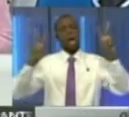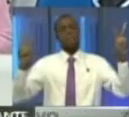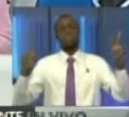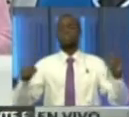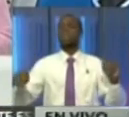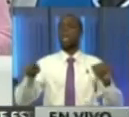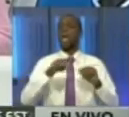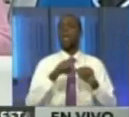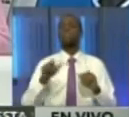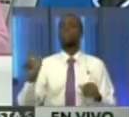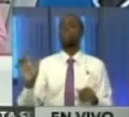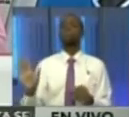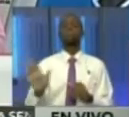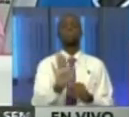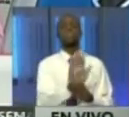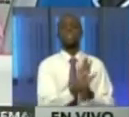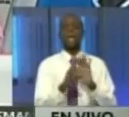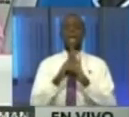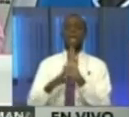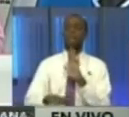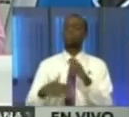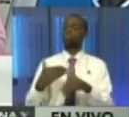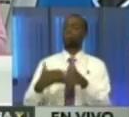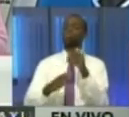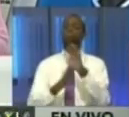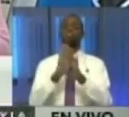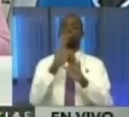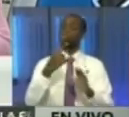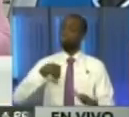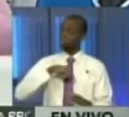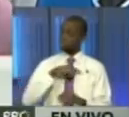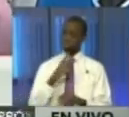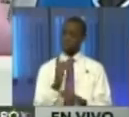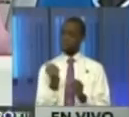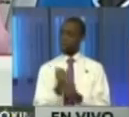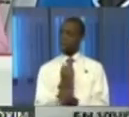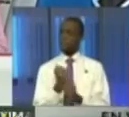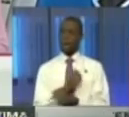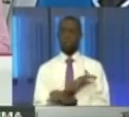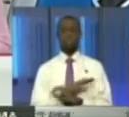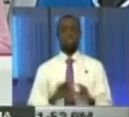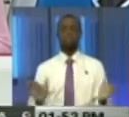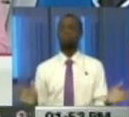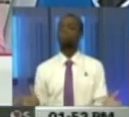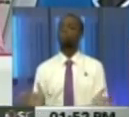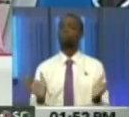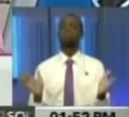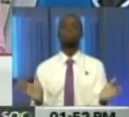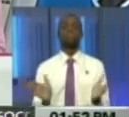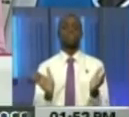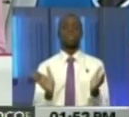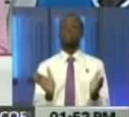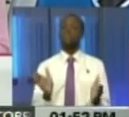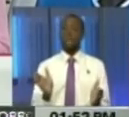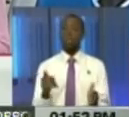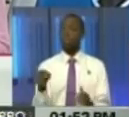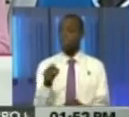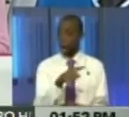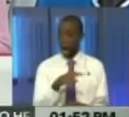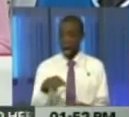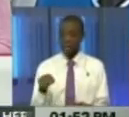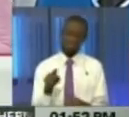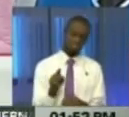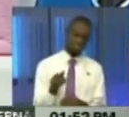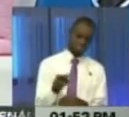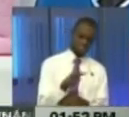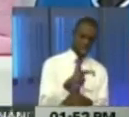ciudadanos. Esa es nuestra labor. Flejar esta voluntad es